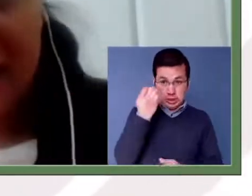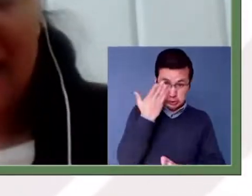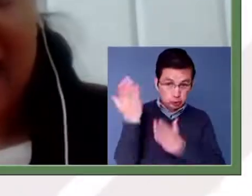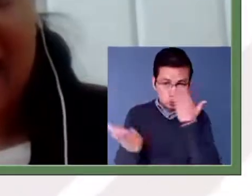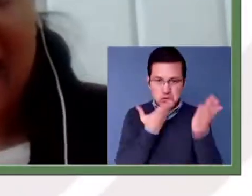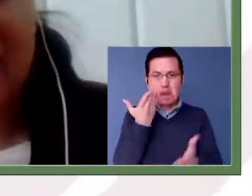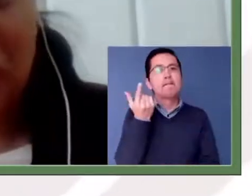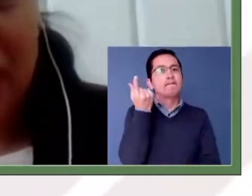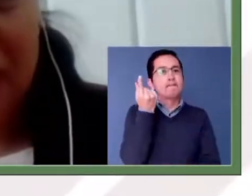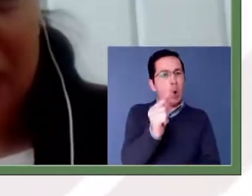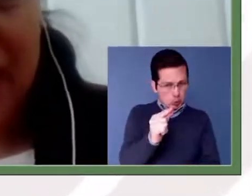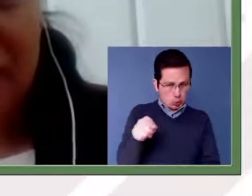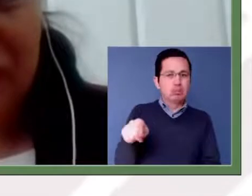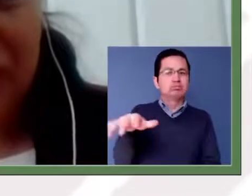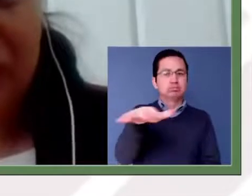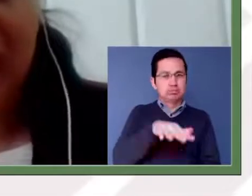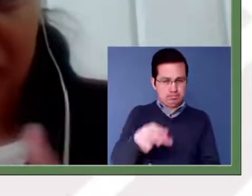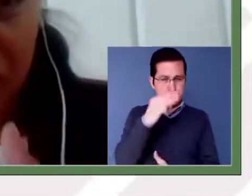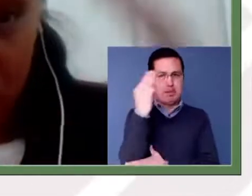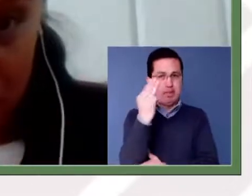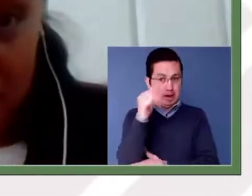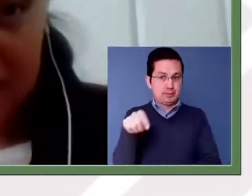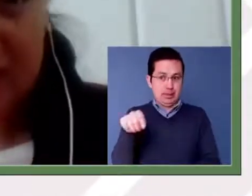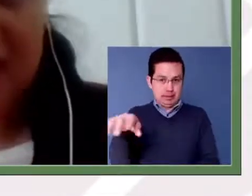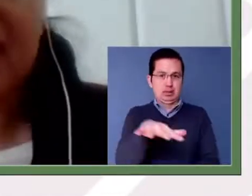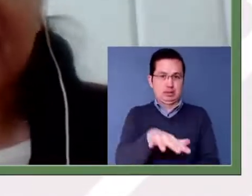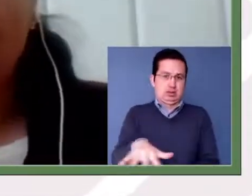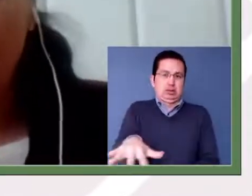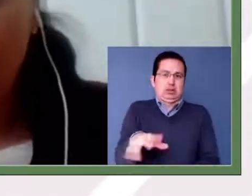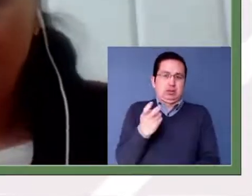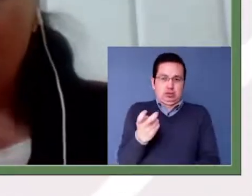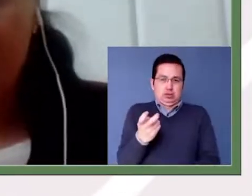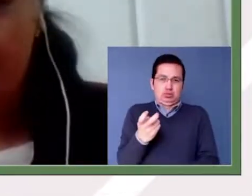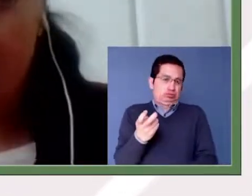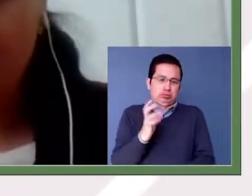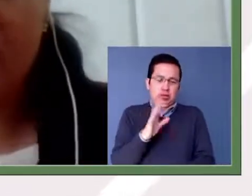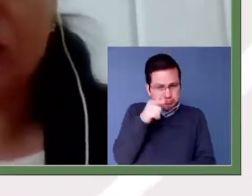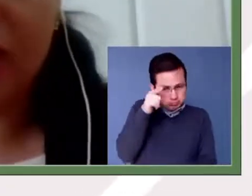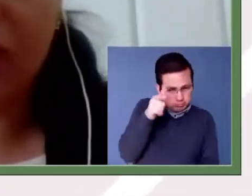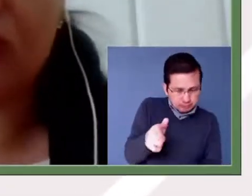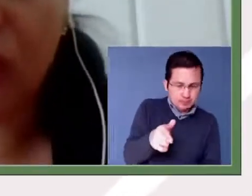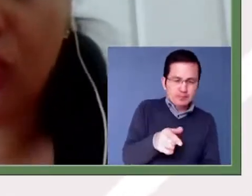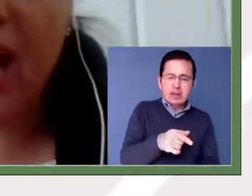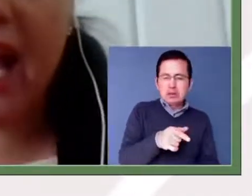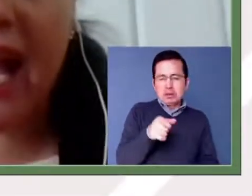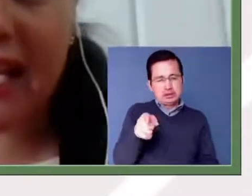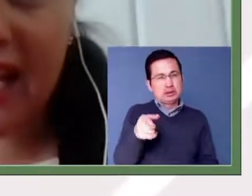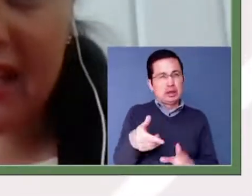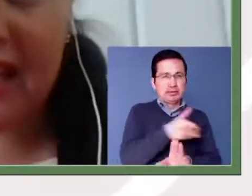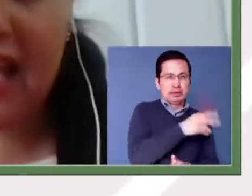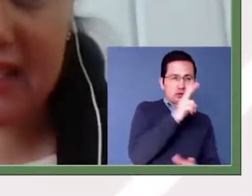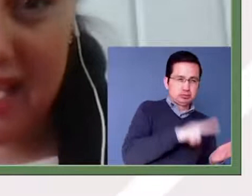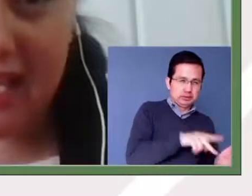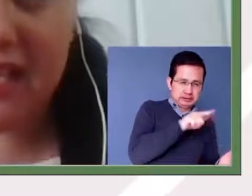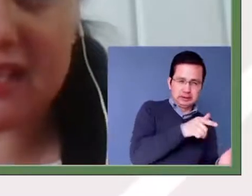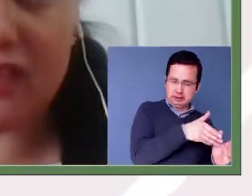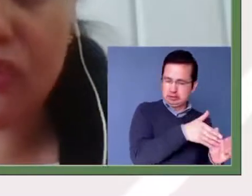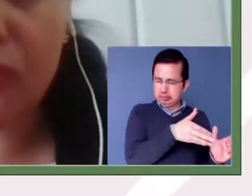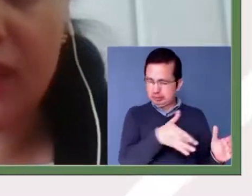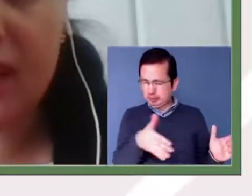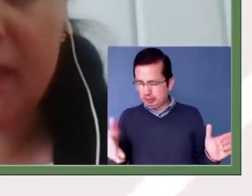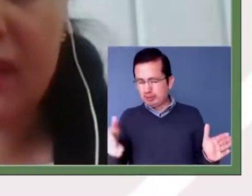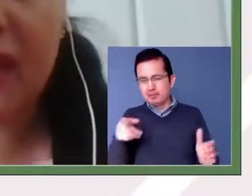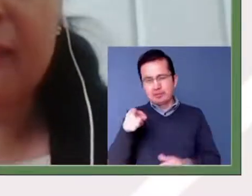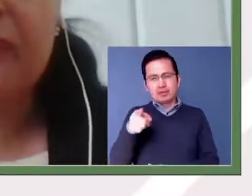muestra la cartografía, ¿no? Tanto en 2017 como un rastreo más o menos por alcaldía ya en el